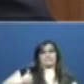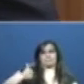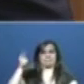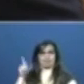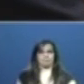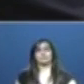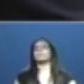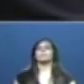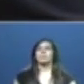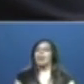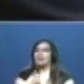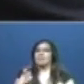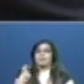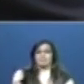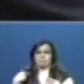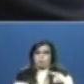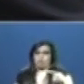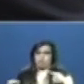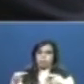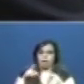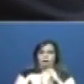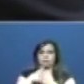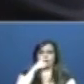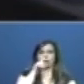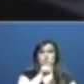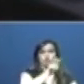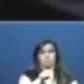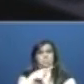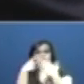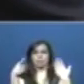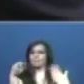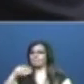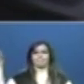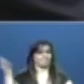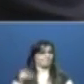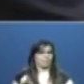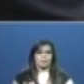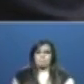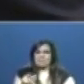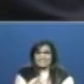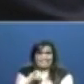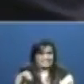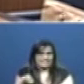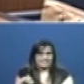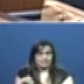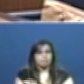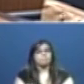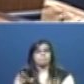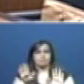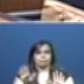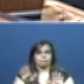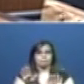la senda de reducción prevista hasta 2016 es una obligación y una necesidad ineludibles ahora bien es